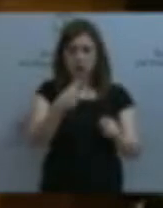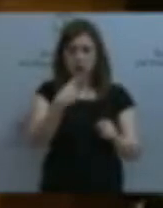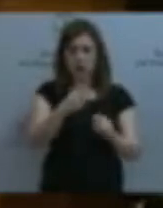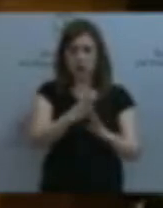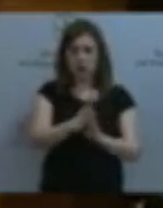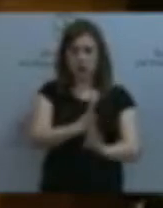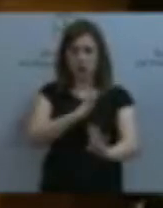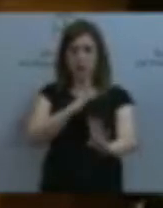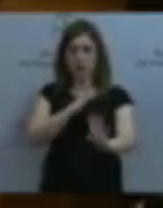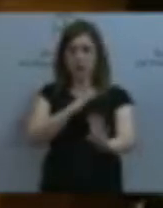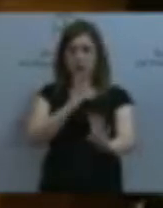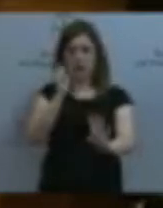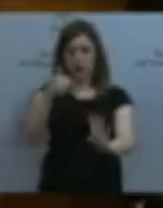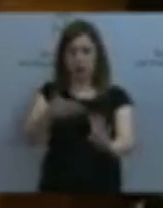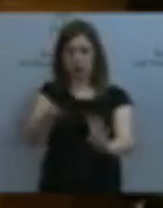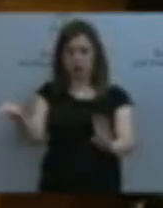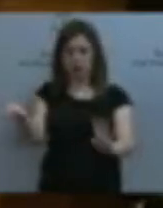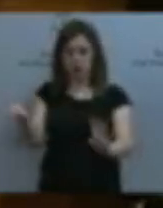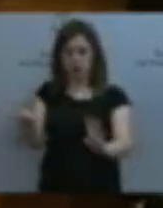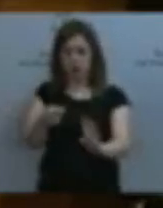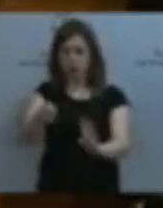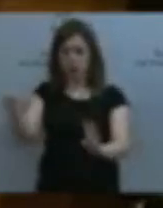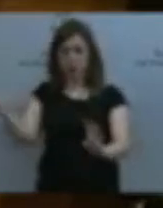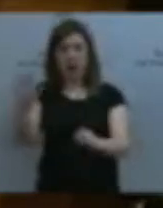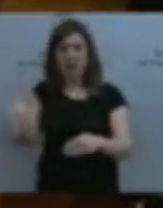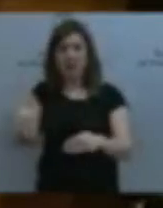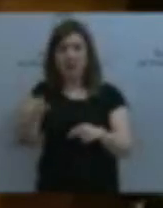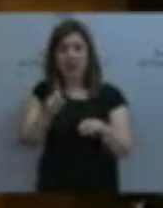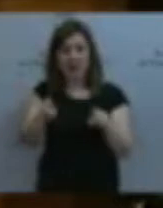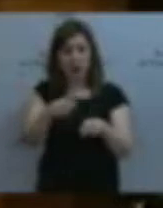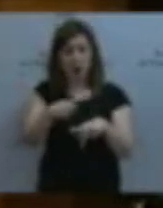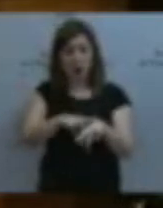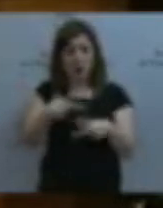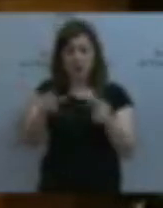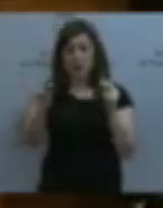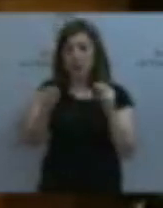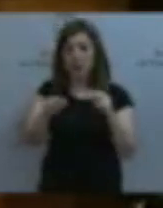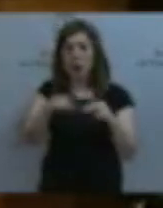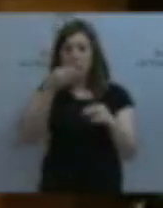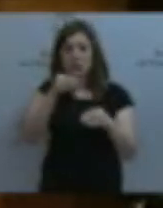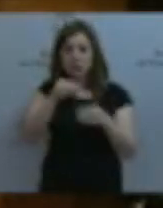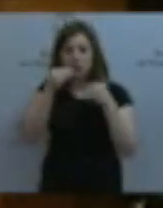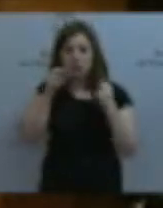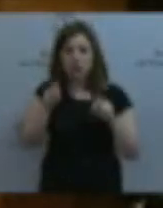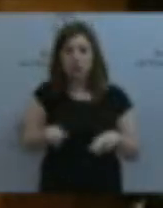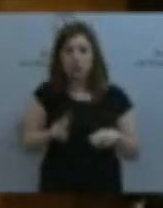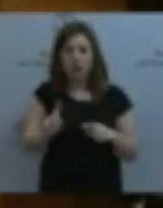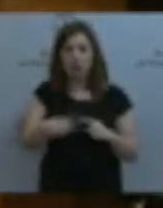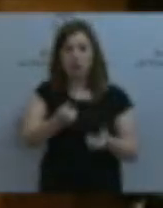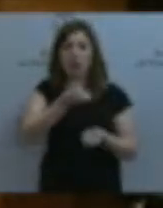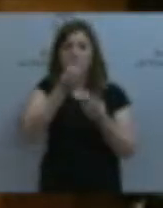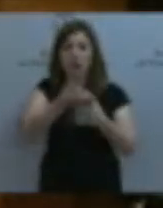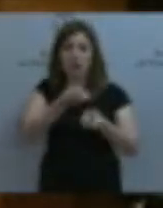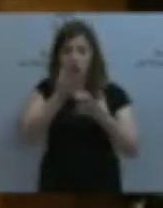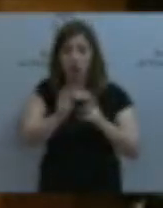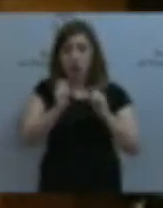cola, servían a todos los demás niños y terminaba el recreo sin que les diesen el pincho. Luego, cuando accedimos a la información de la